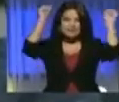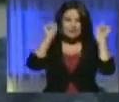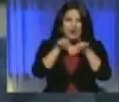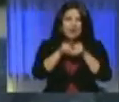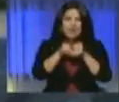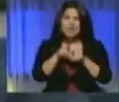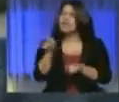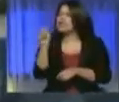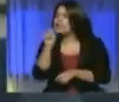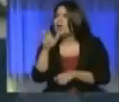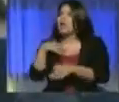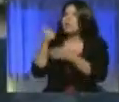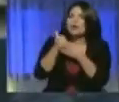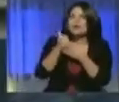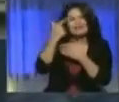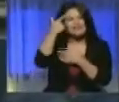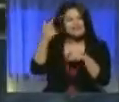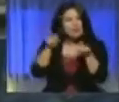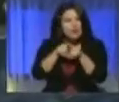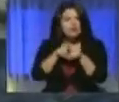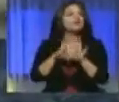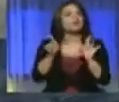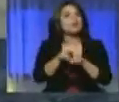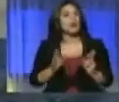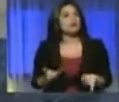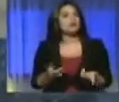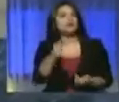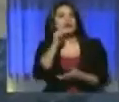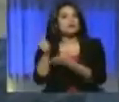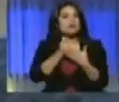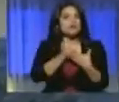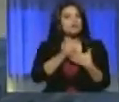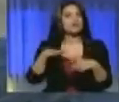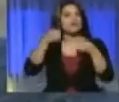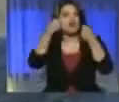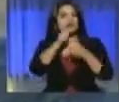su camastrón, un carrito, el Fairlane 500, año 74.